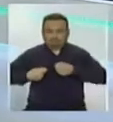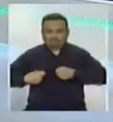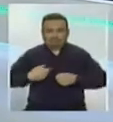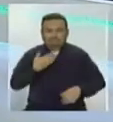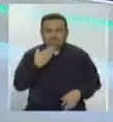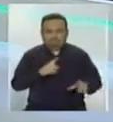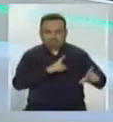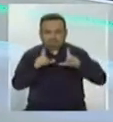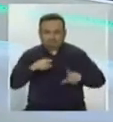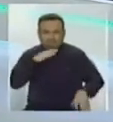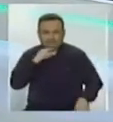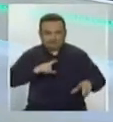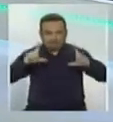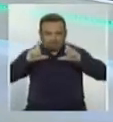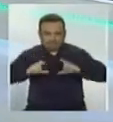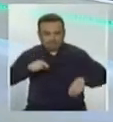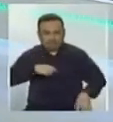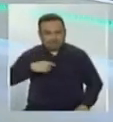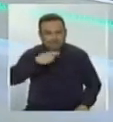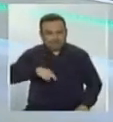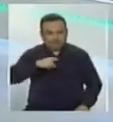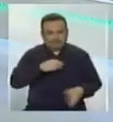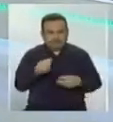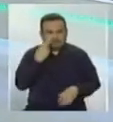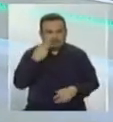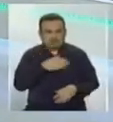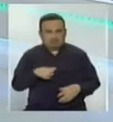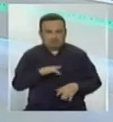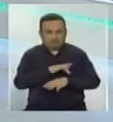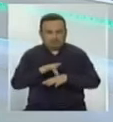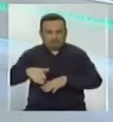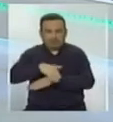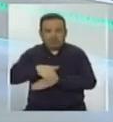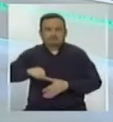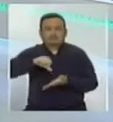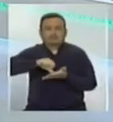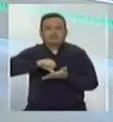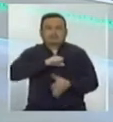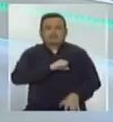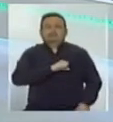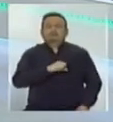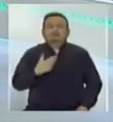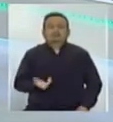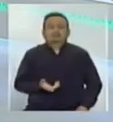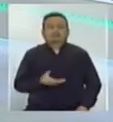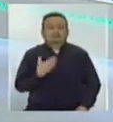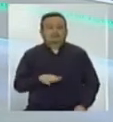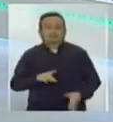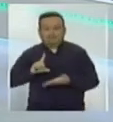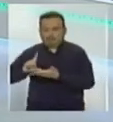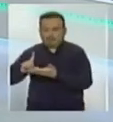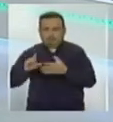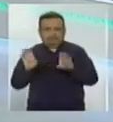he querido usar, mira, una foto que yo creo que es emblemática. Las calles vacías. En las calles del centro de Santiago, con todos los